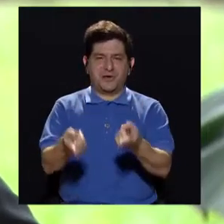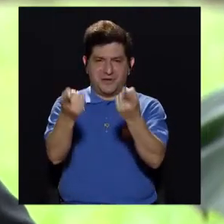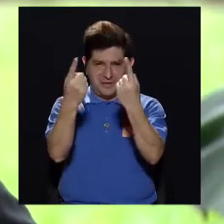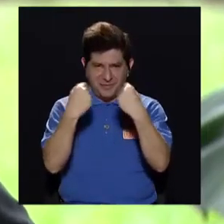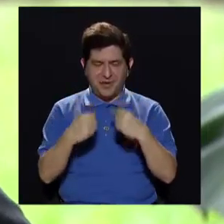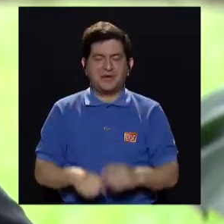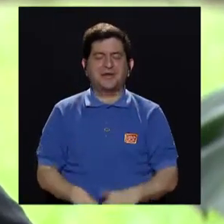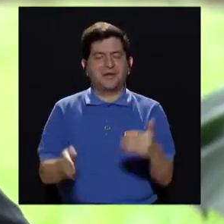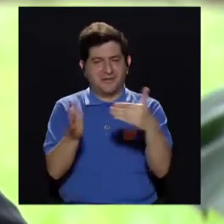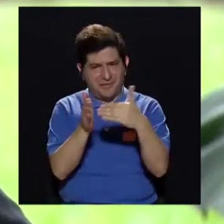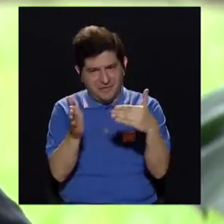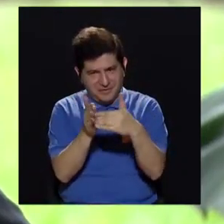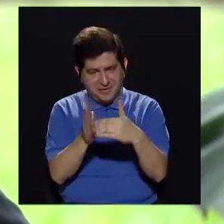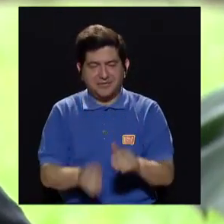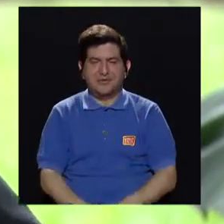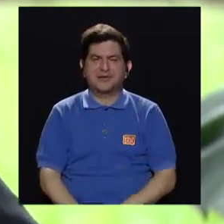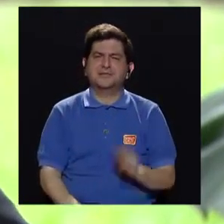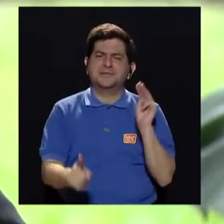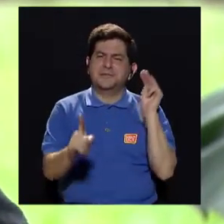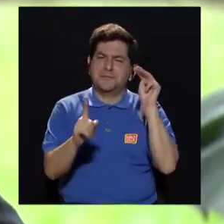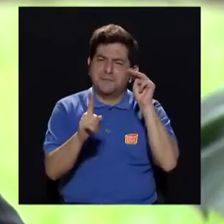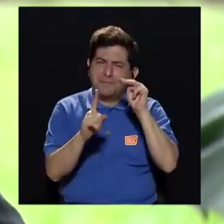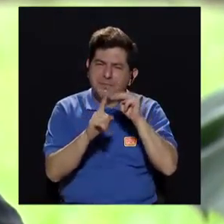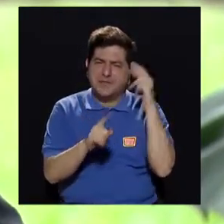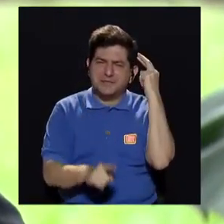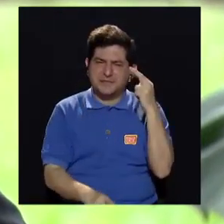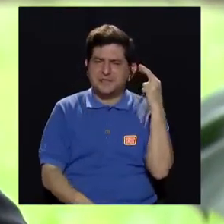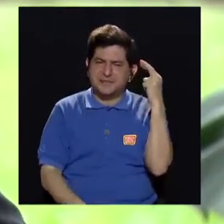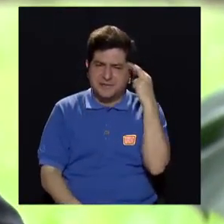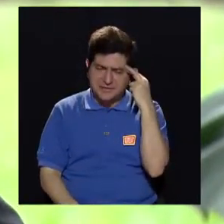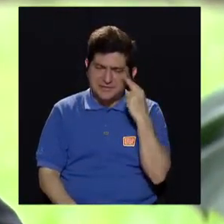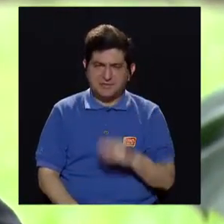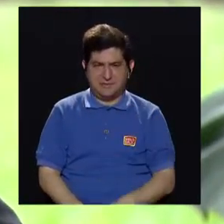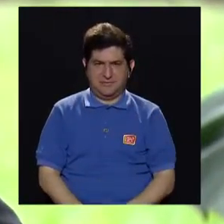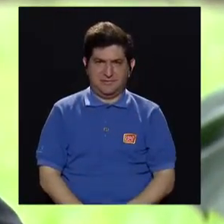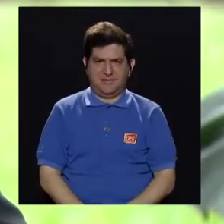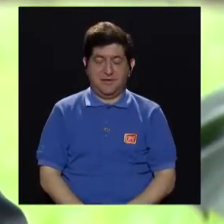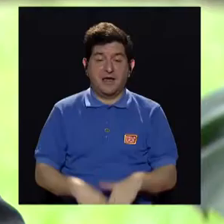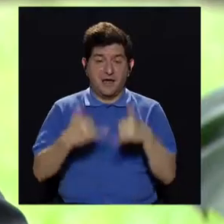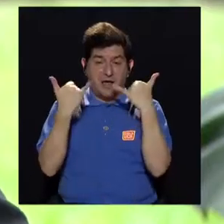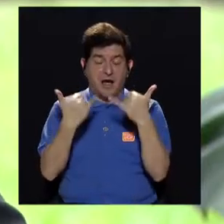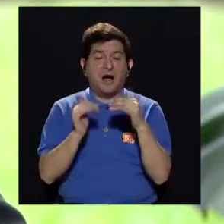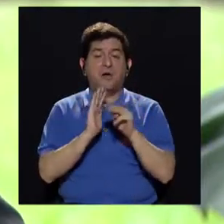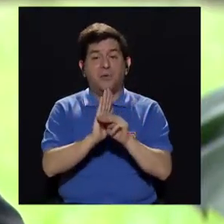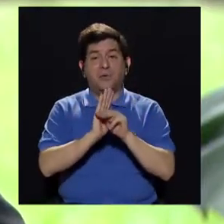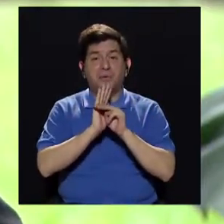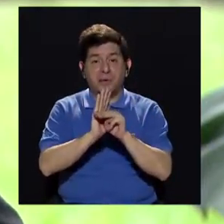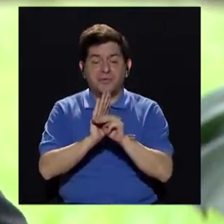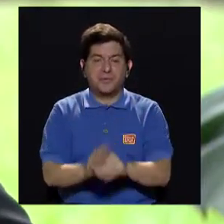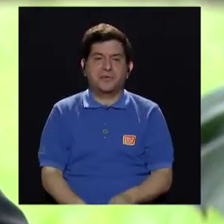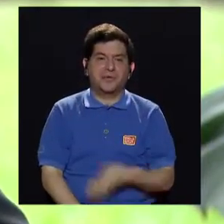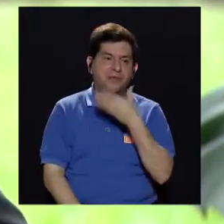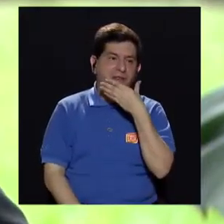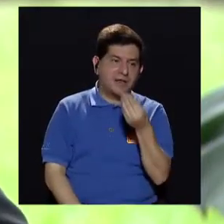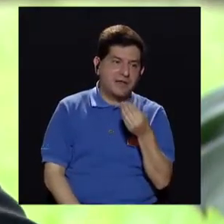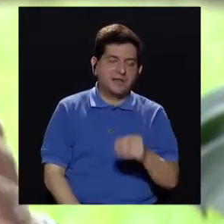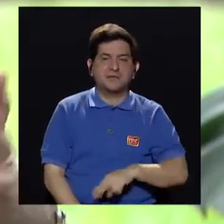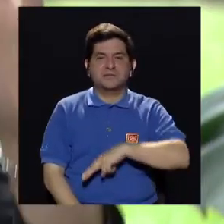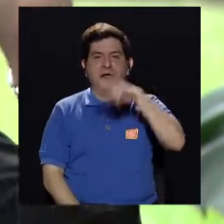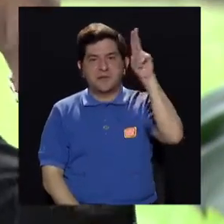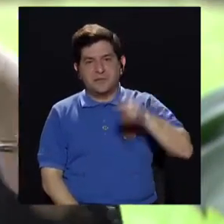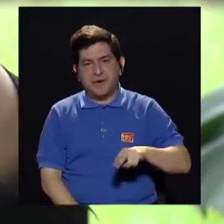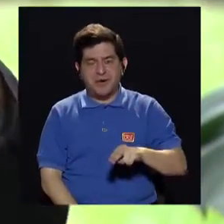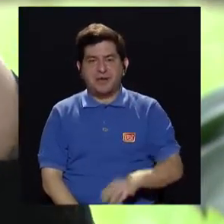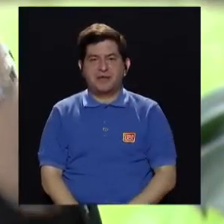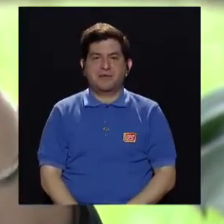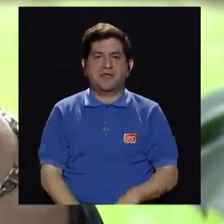siga viniendo más seguidamente, pero sí un mensaje, ¿verdad? Una reflexión que nos pueda dar, porque ahora que está tan de moda y ahora en diciembre y en Navidad